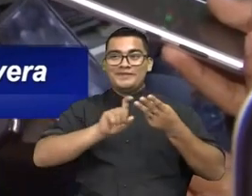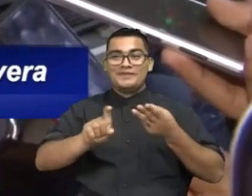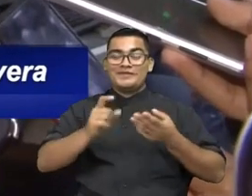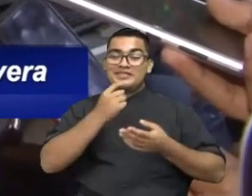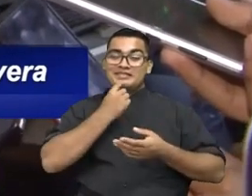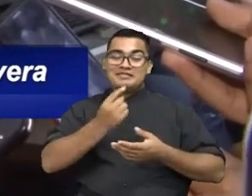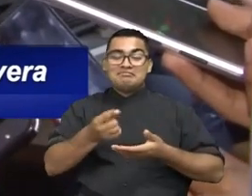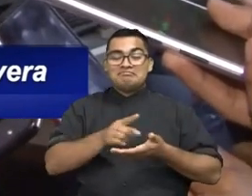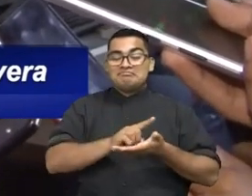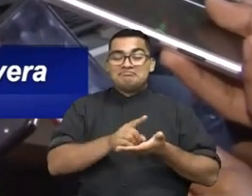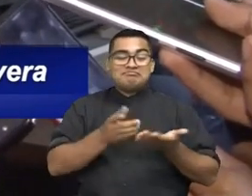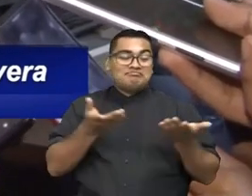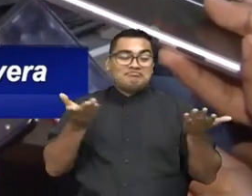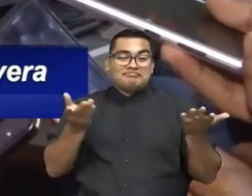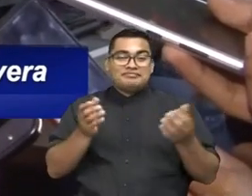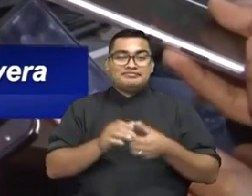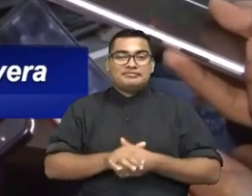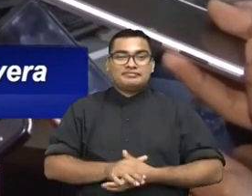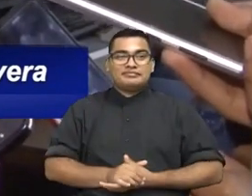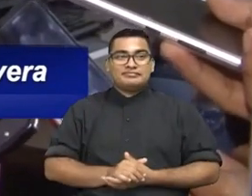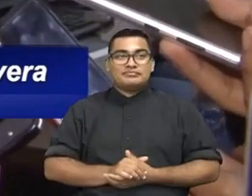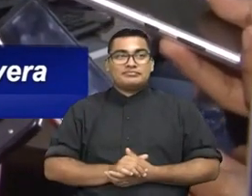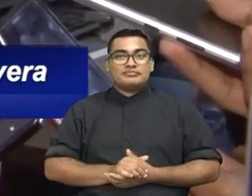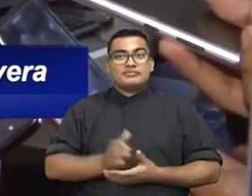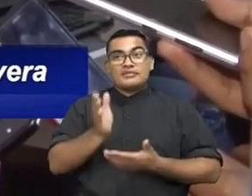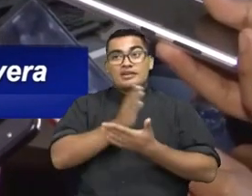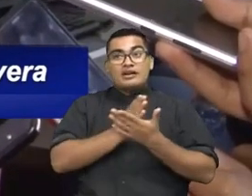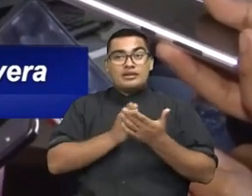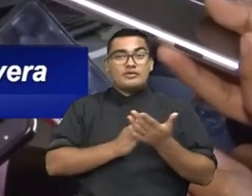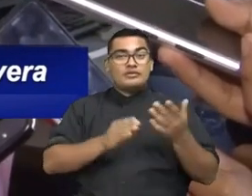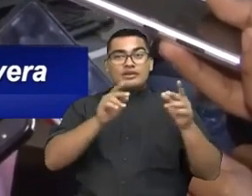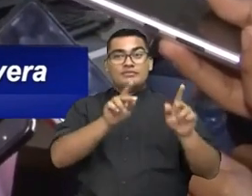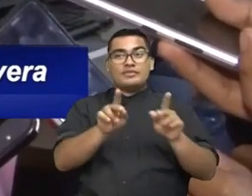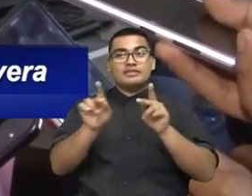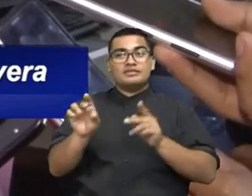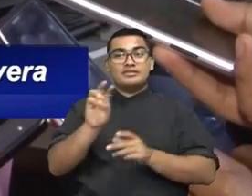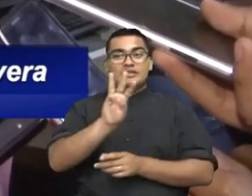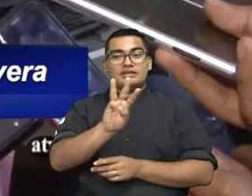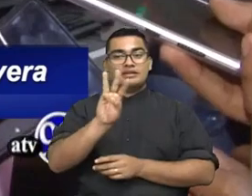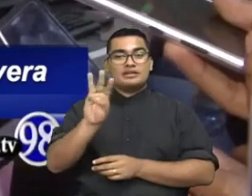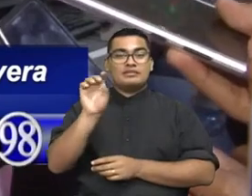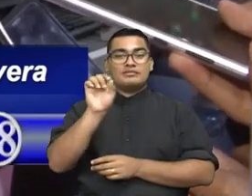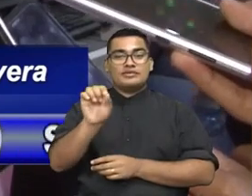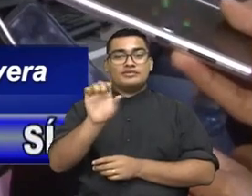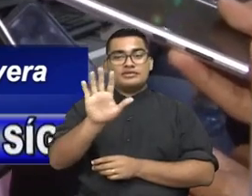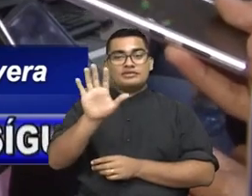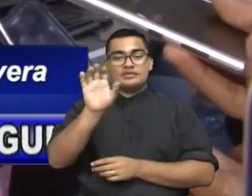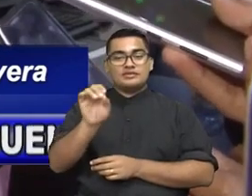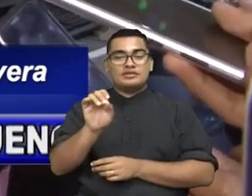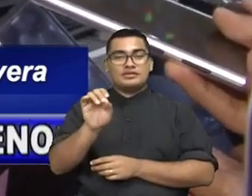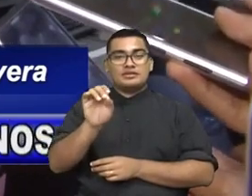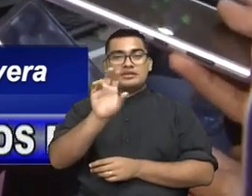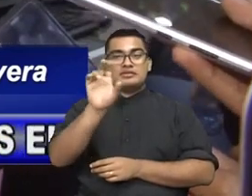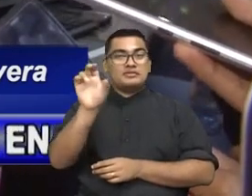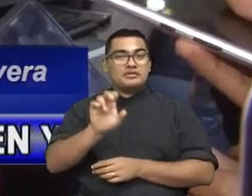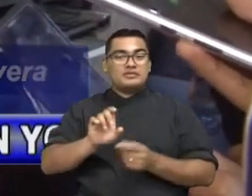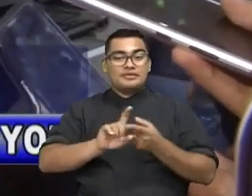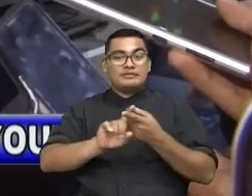Dudo mucho que alguno de ustedes pague 33.50 al mes. ¿Y será